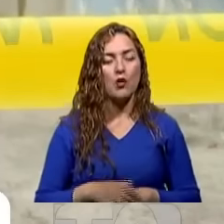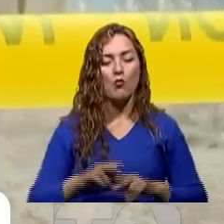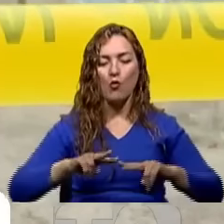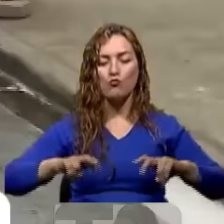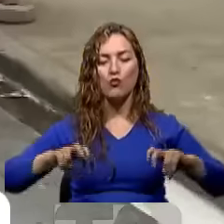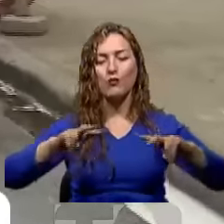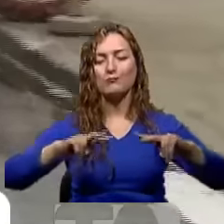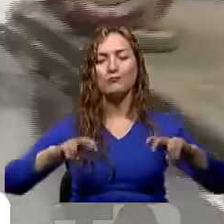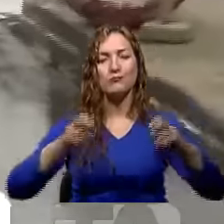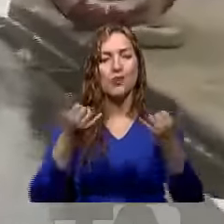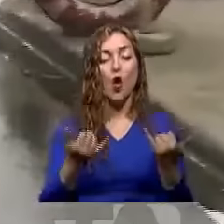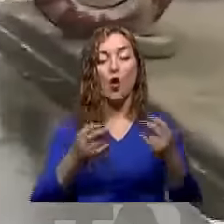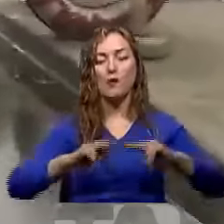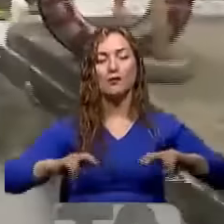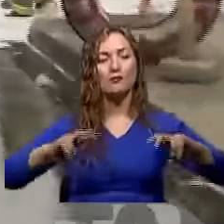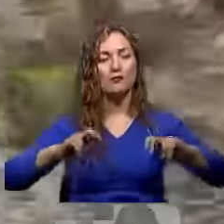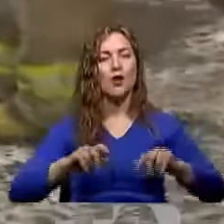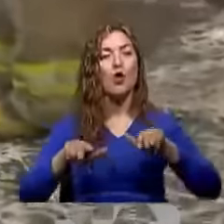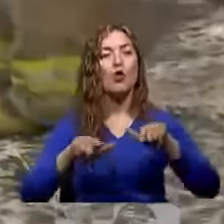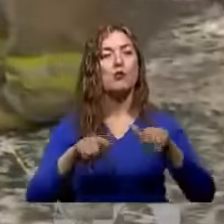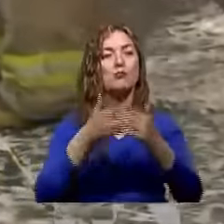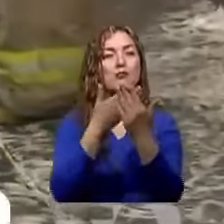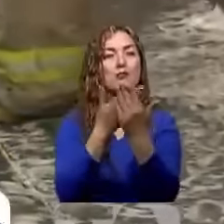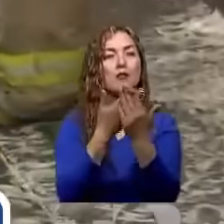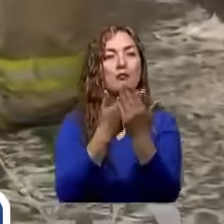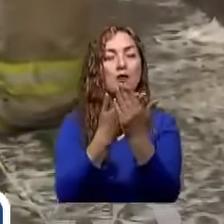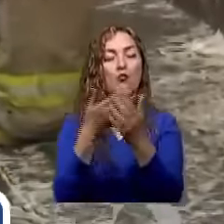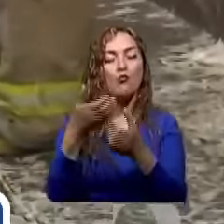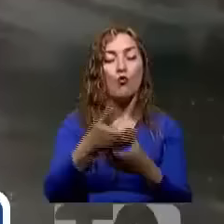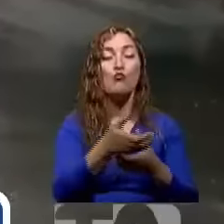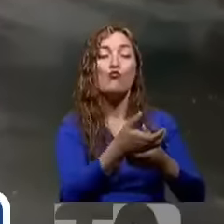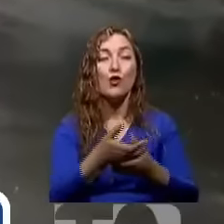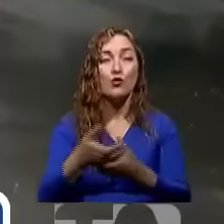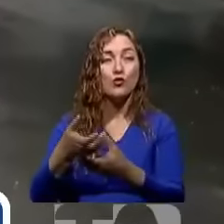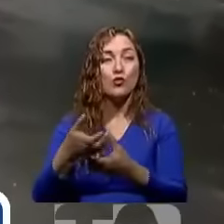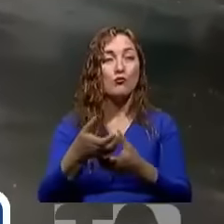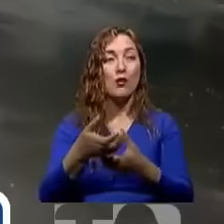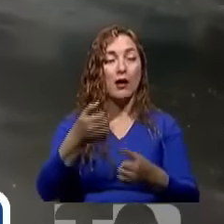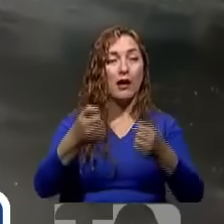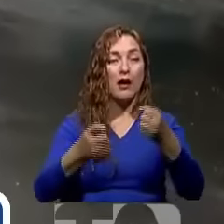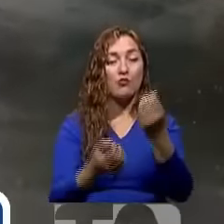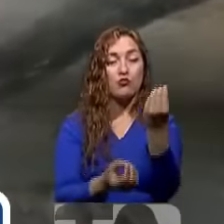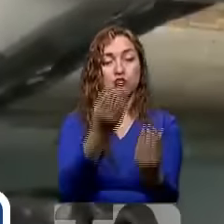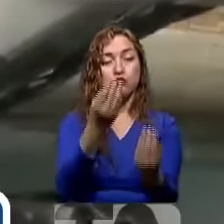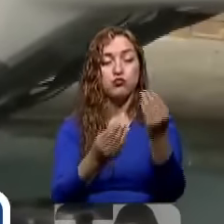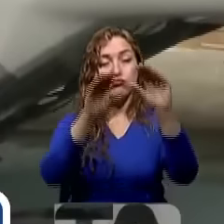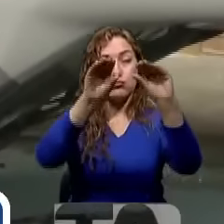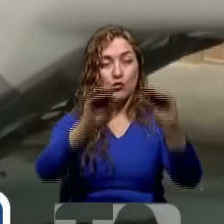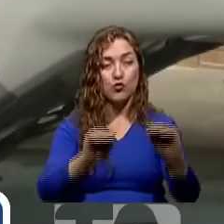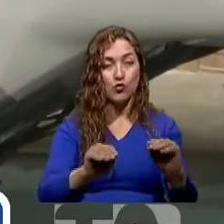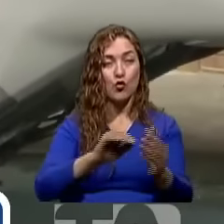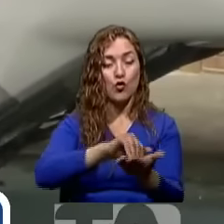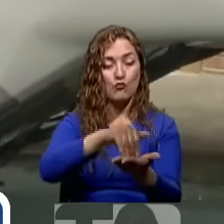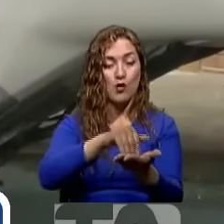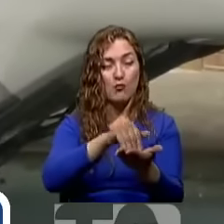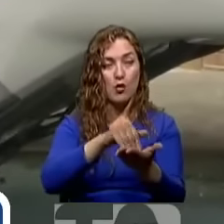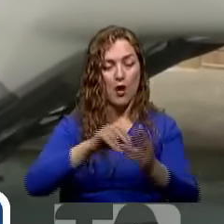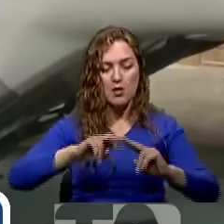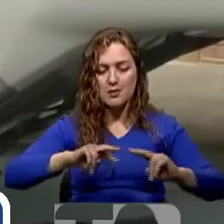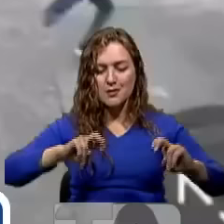investigaciones pertinentes. Al lugar del incidente acudió personal del cuerpo de bomberos para apagar el vehículo en llamas y miembros de criminalística